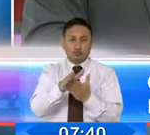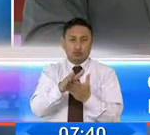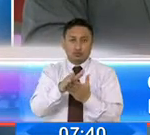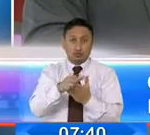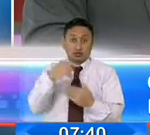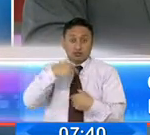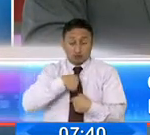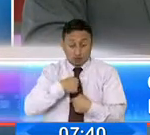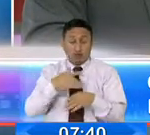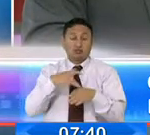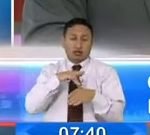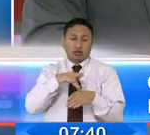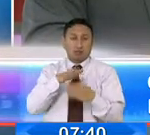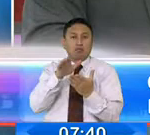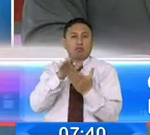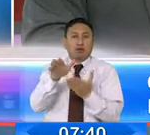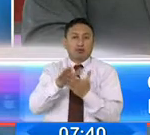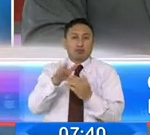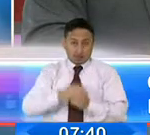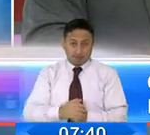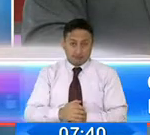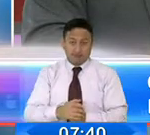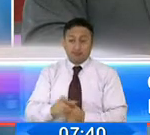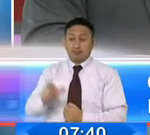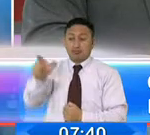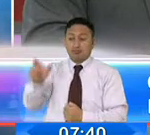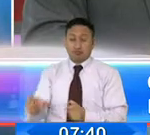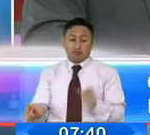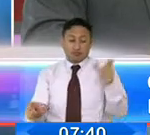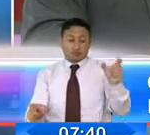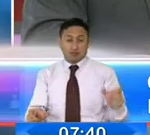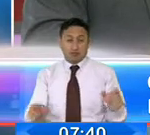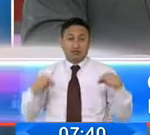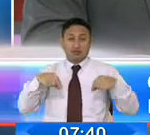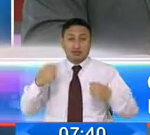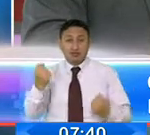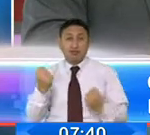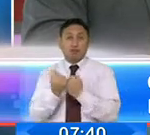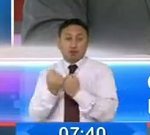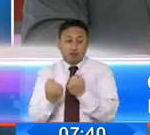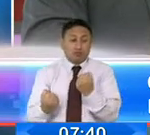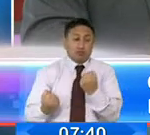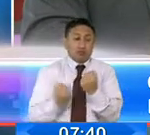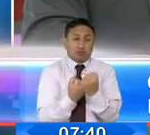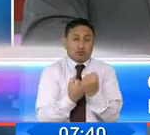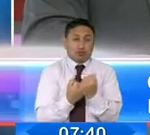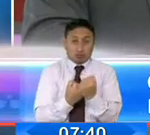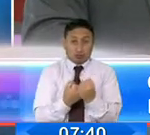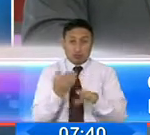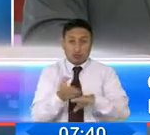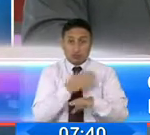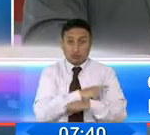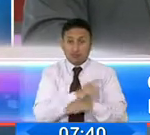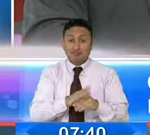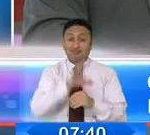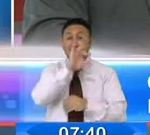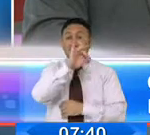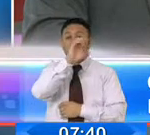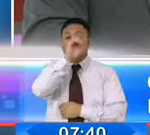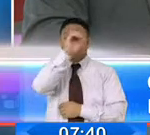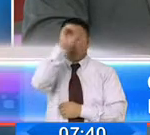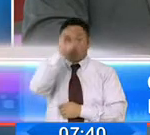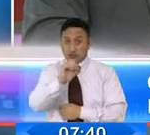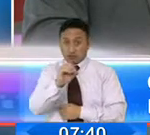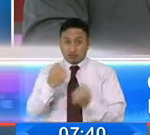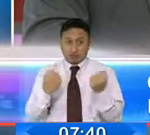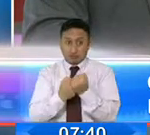riesgo. Entonces, el emprendedor va a recibir este apoyo del Estado, como le dije, hasta en un 80%, porque